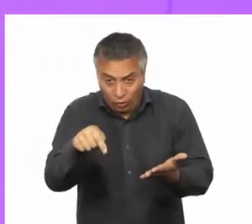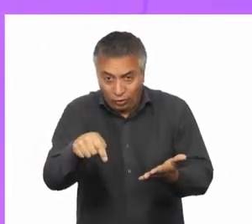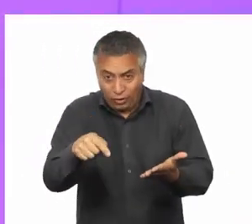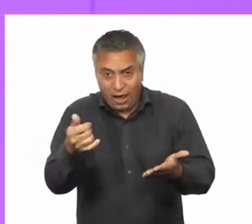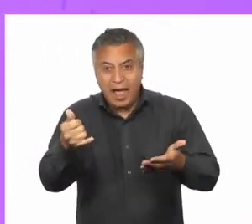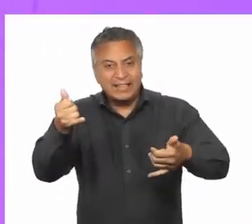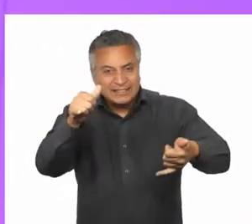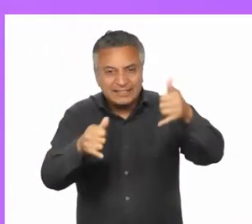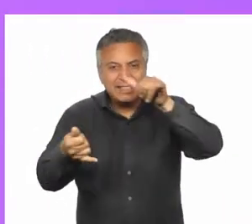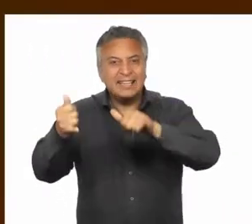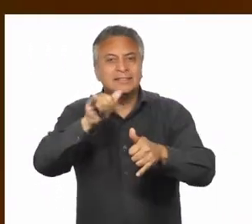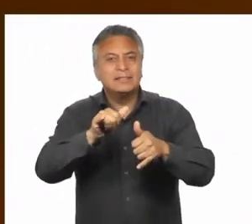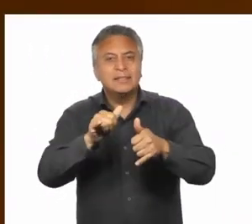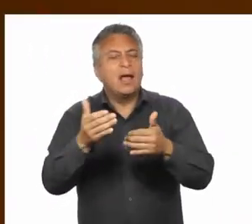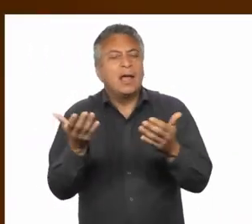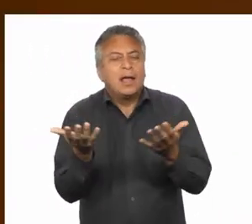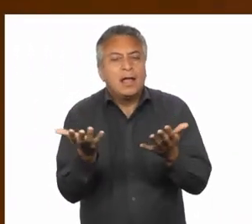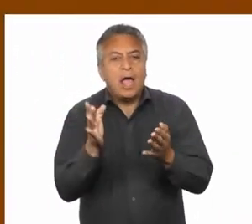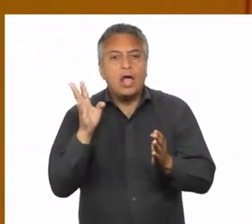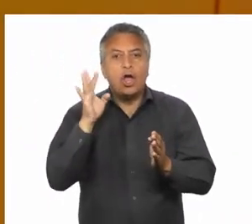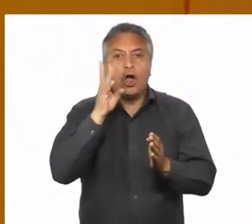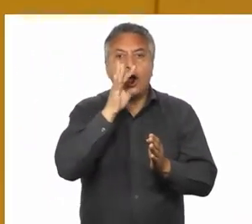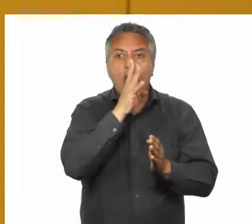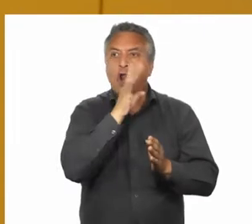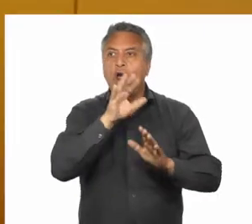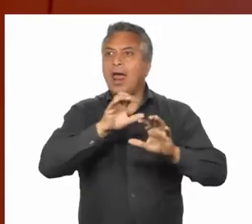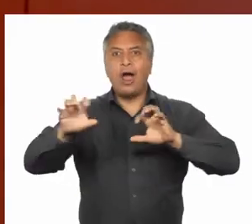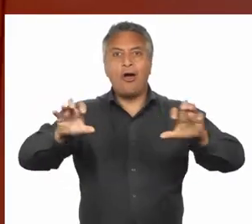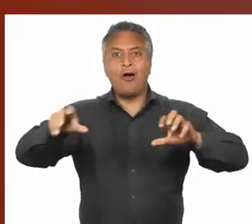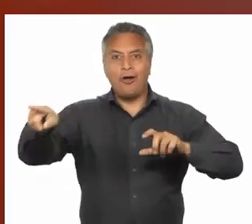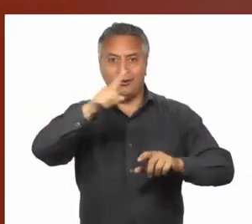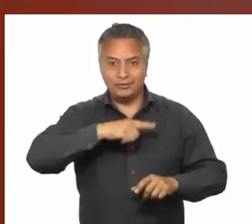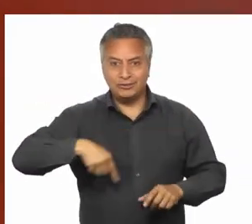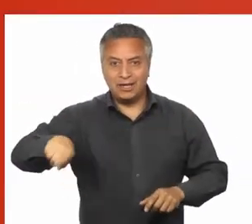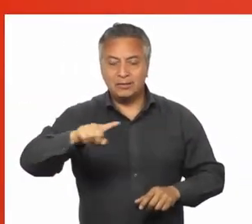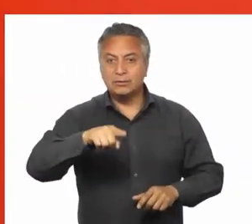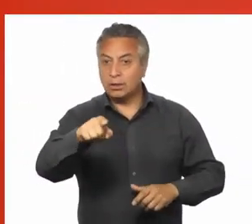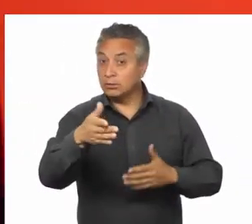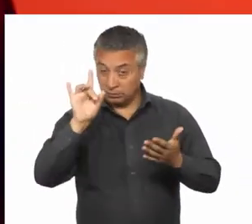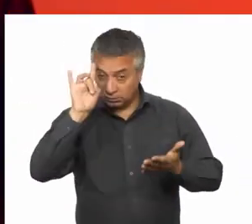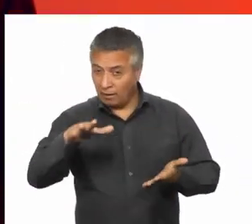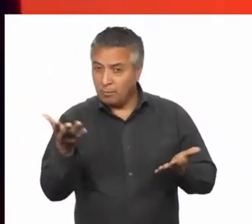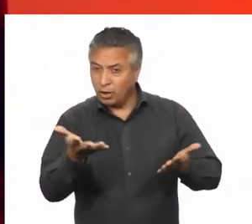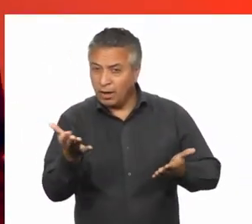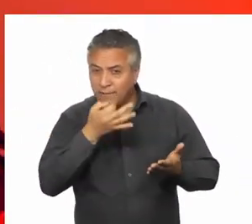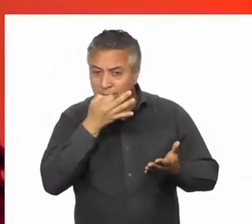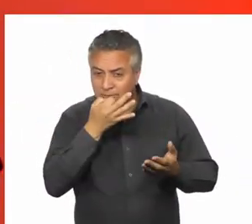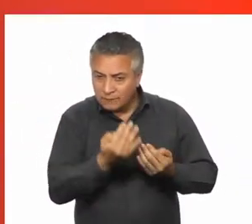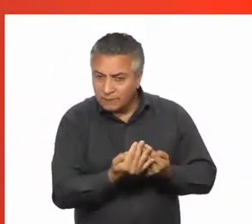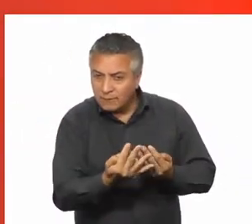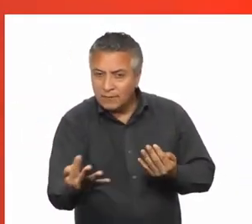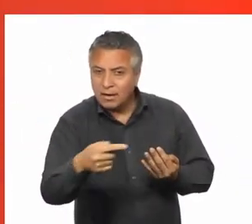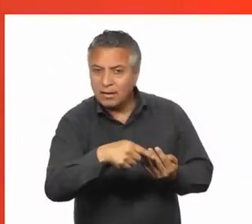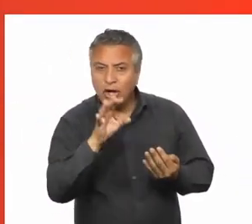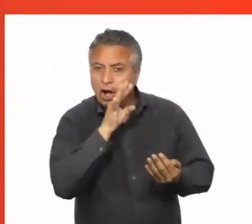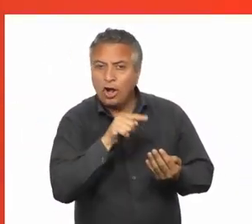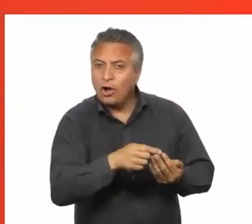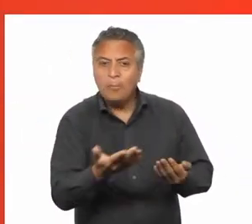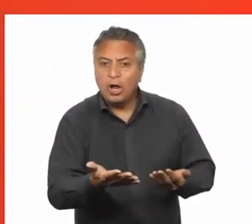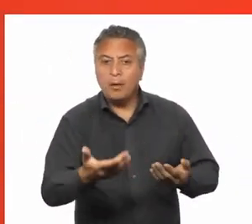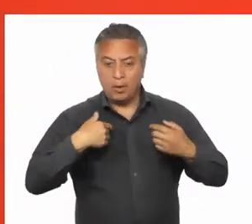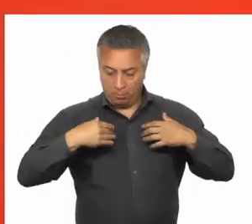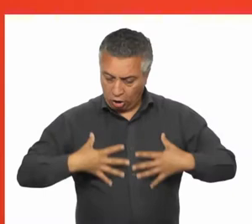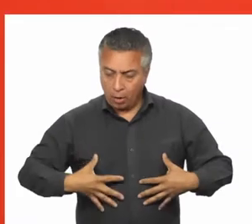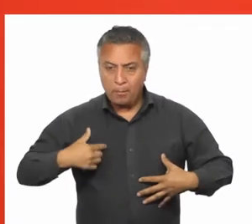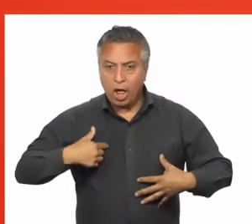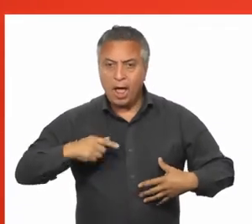ciencia detrás de los colores de las cosas que nos rodean. ¿Sabes por qué el pasto es de color verde o por qué mi polera cambia